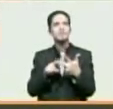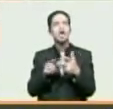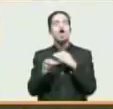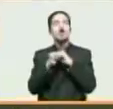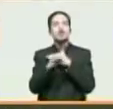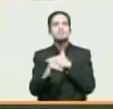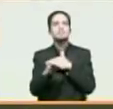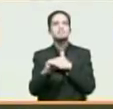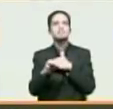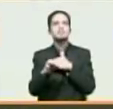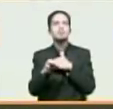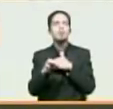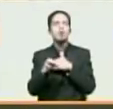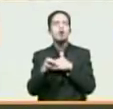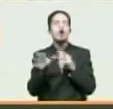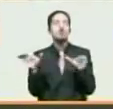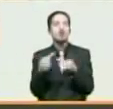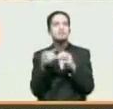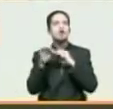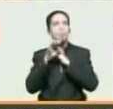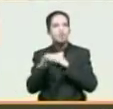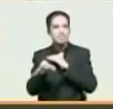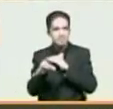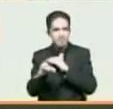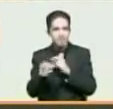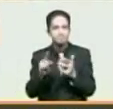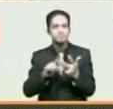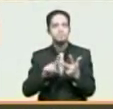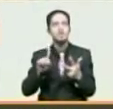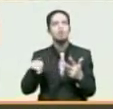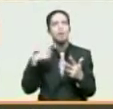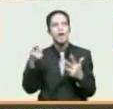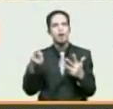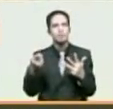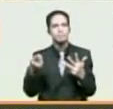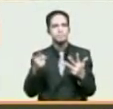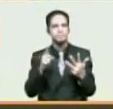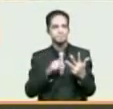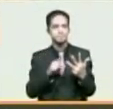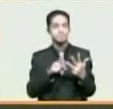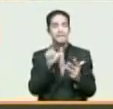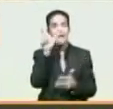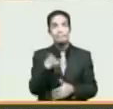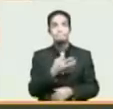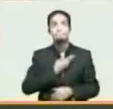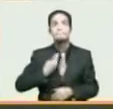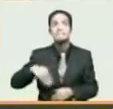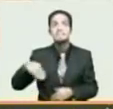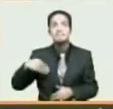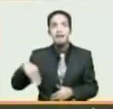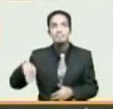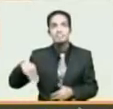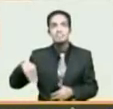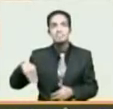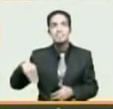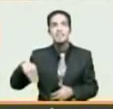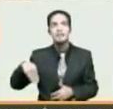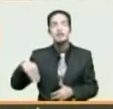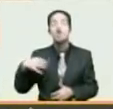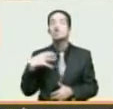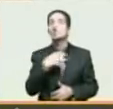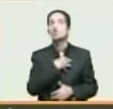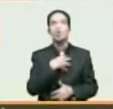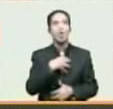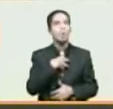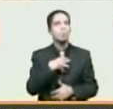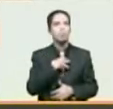cabildo, mediante el voto, etcétera, etcétera. Luego, 349, el presidente o presidente de la República no podrá objetar la